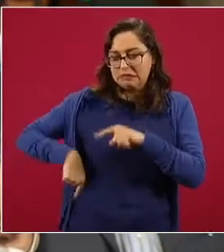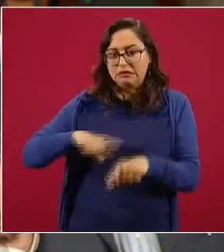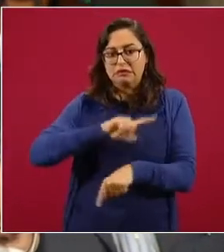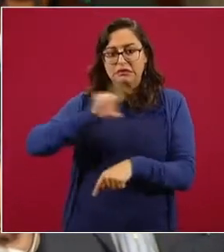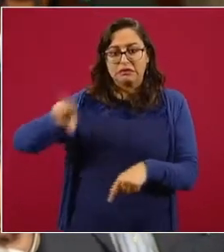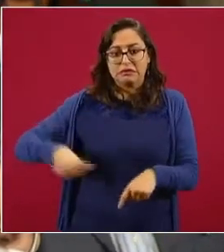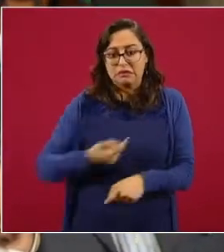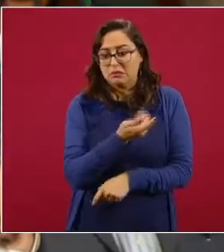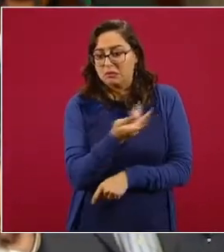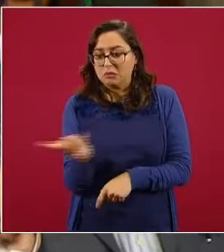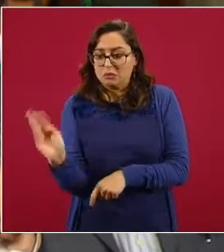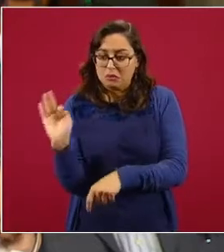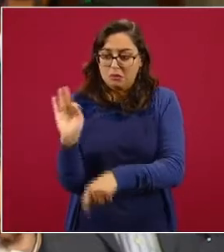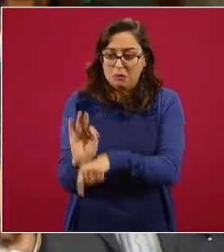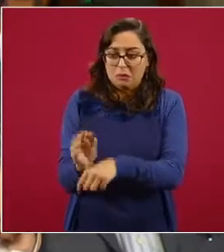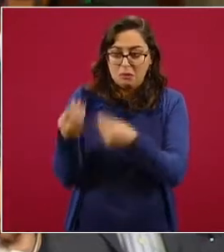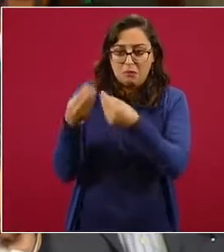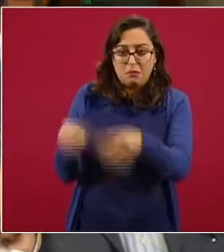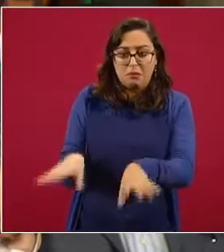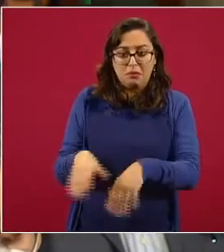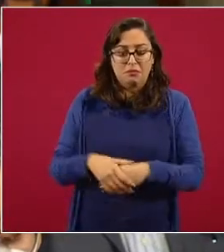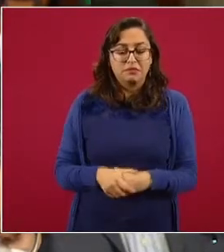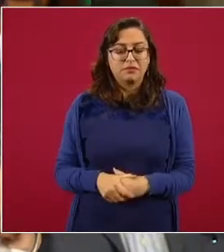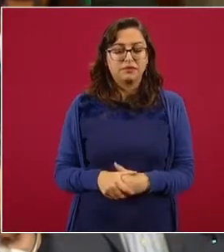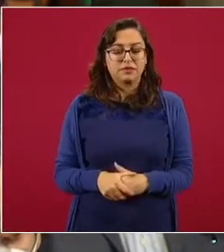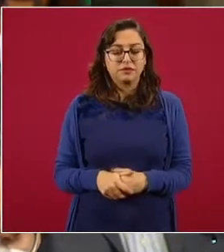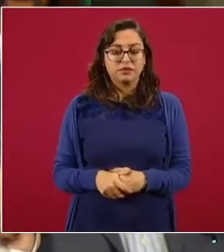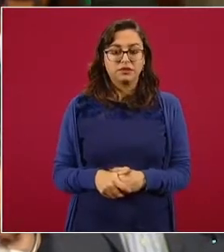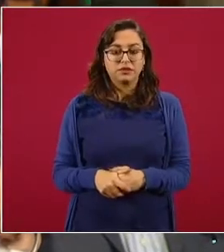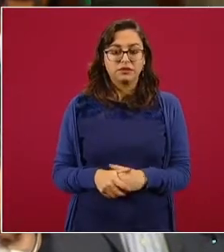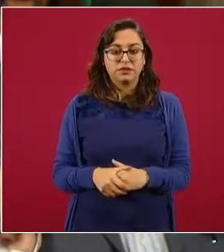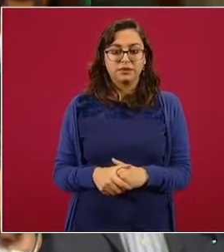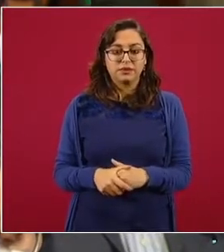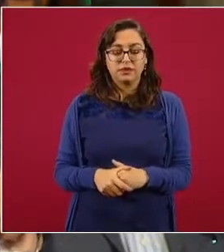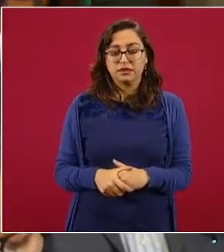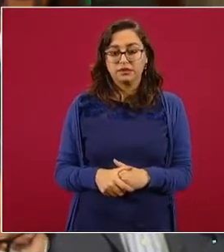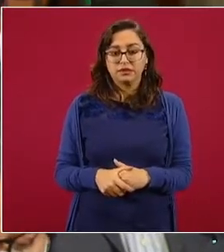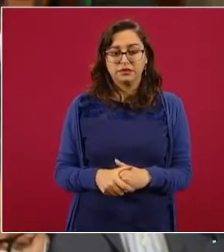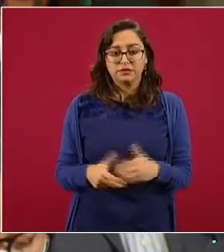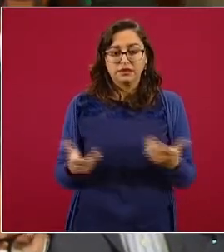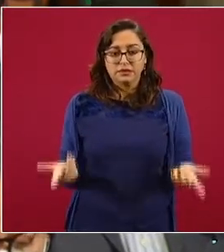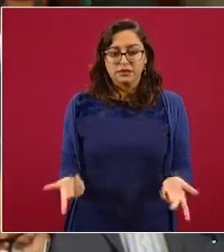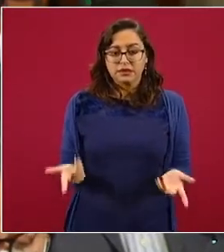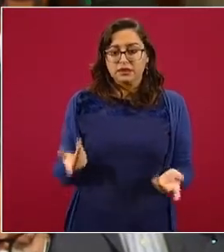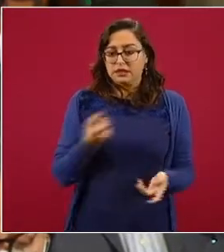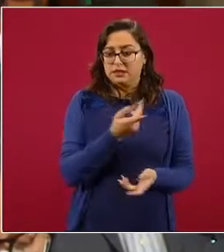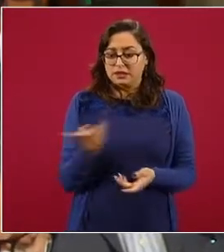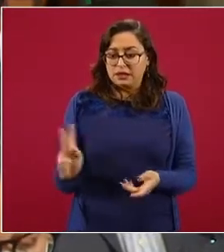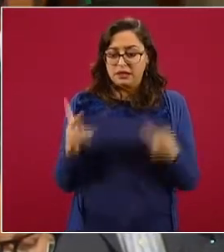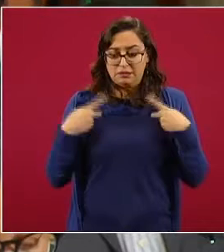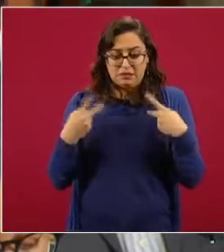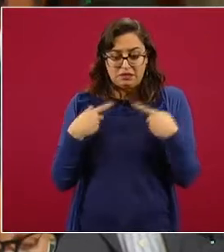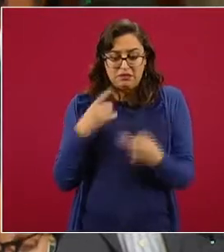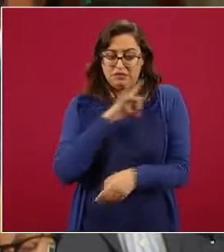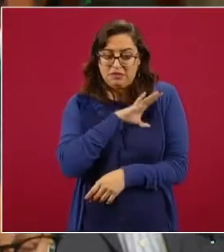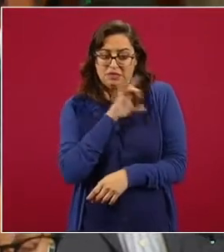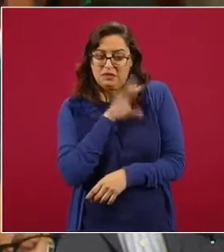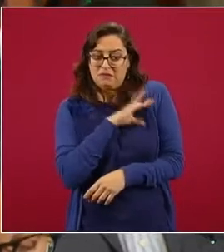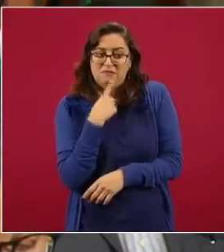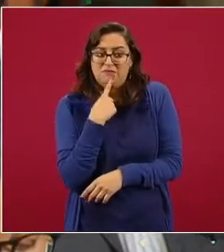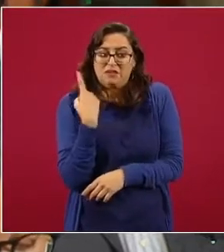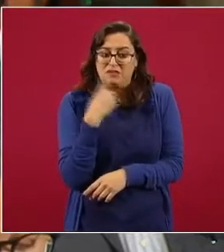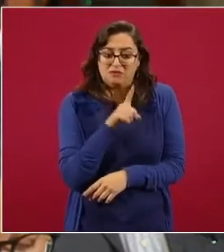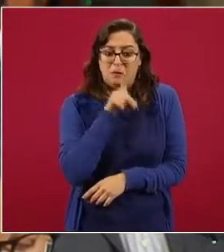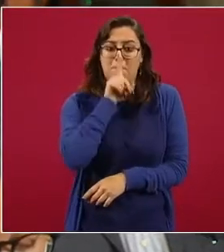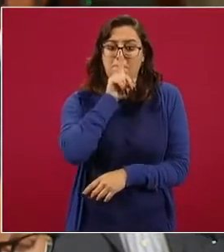los protegidos supuestos queden desprotegidos. Presidente, 2 cosas. ¿Qué le dice a esa gente que hoy tenía miedo que yo hiciera esta denuncia? Y